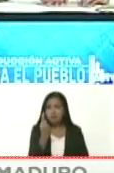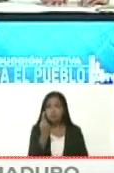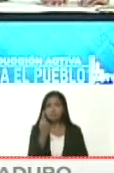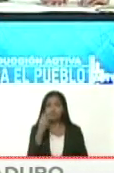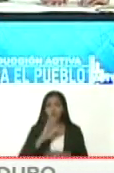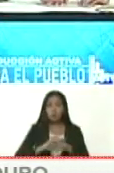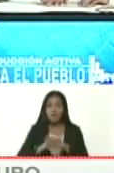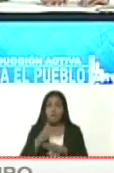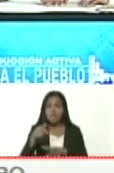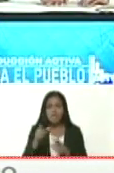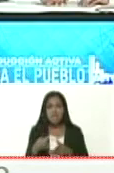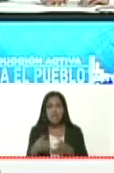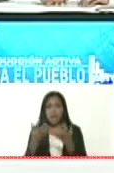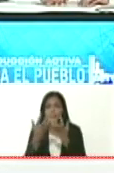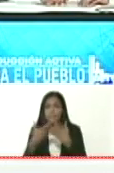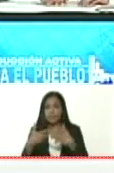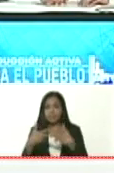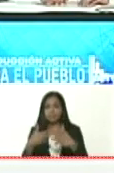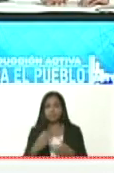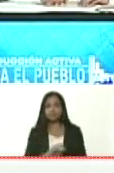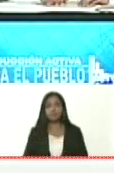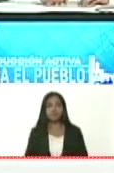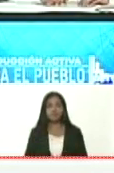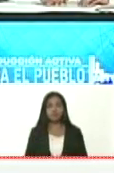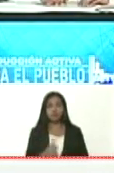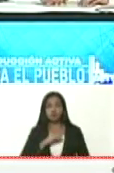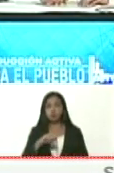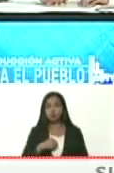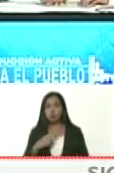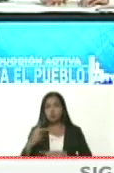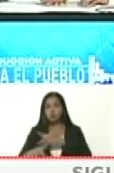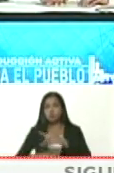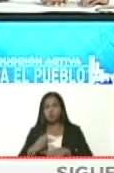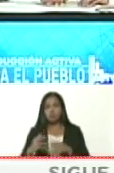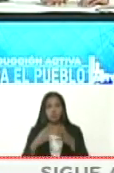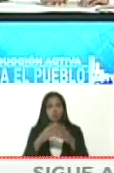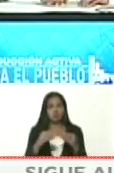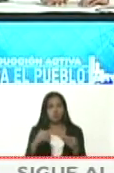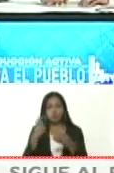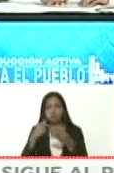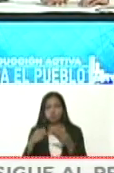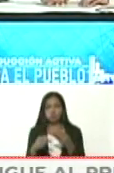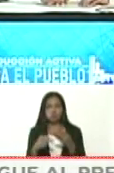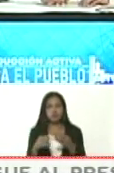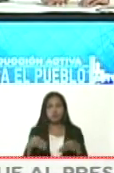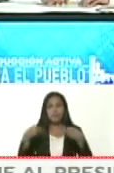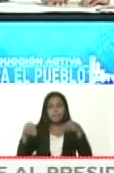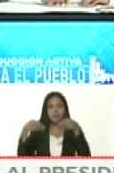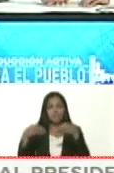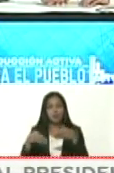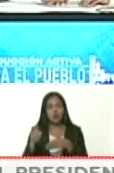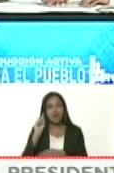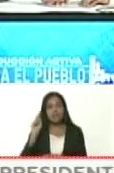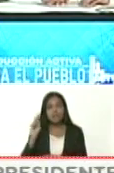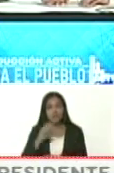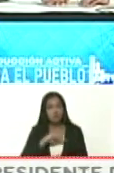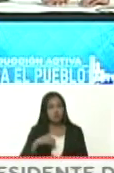porque aquí en esta empresa nosotros producimos todos los envases de plástico que necesita la